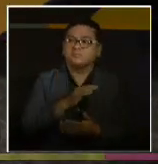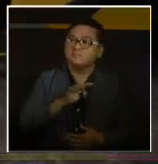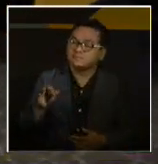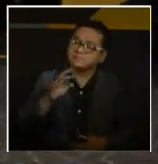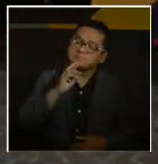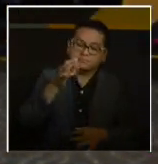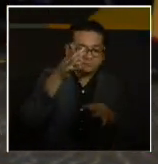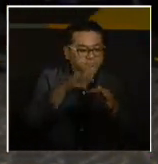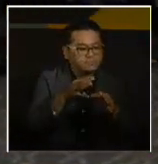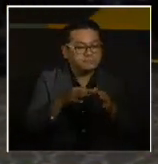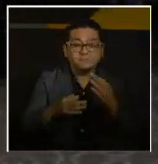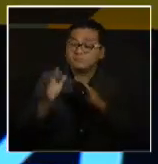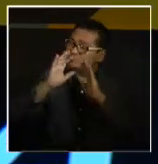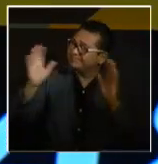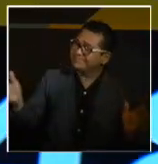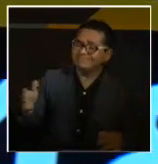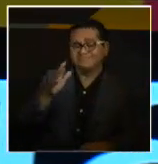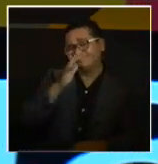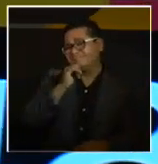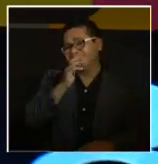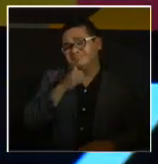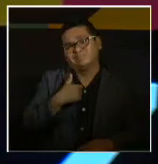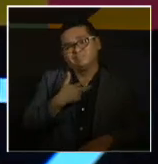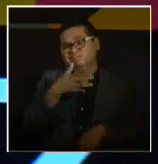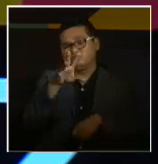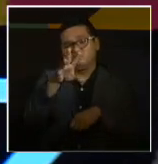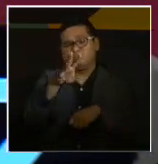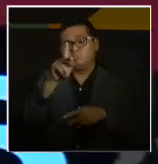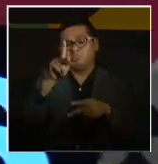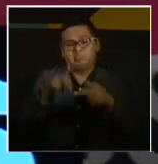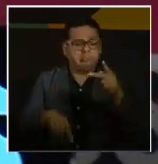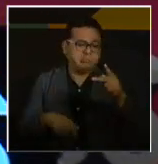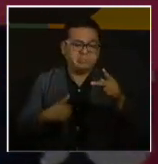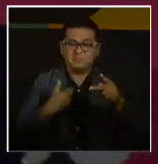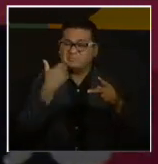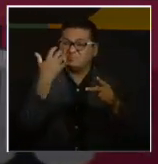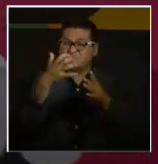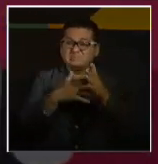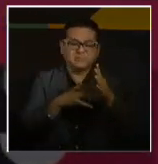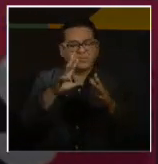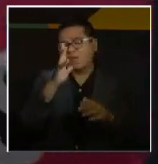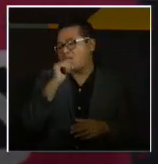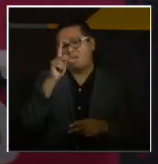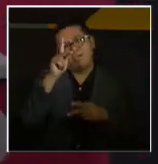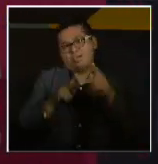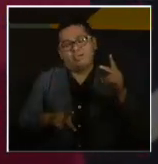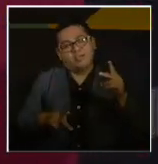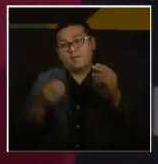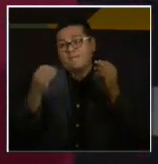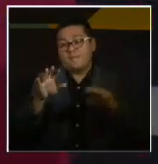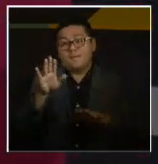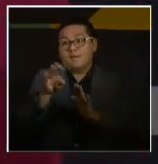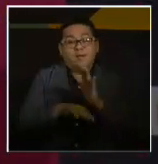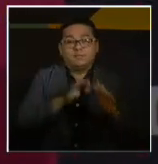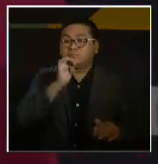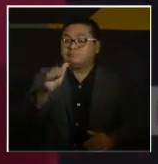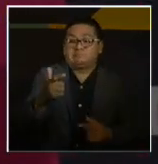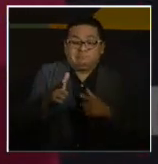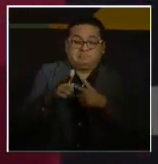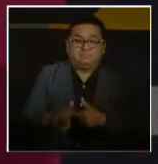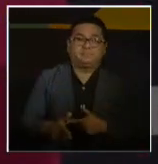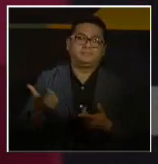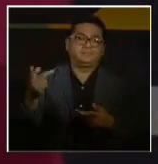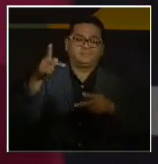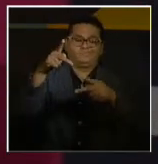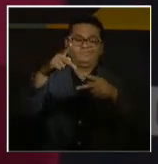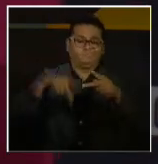sean adecuadas. Ya no podemos permitir más corrupción y más impunidad. Mucho menos podemos seguir